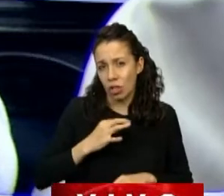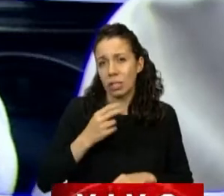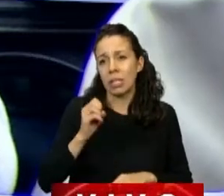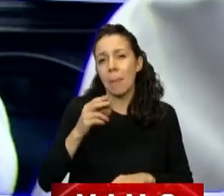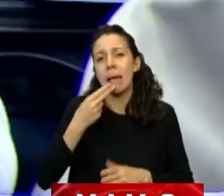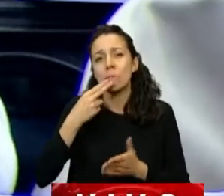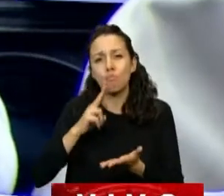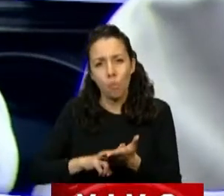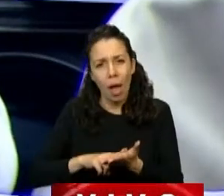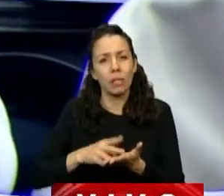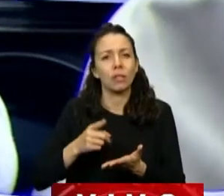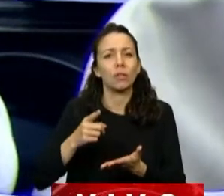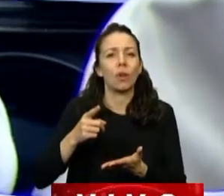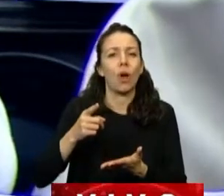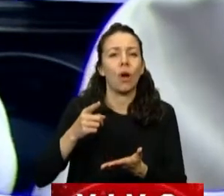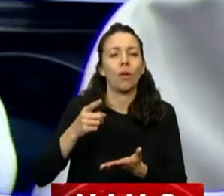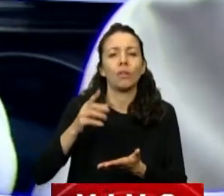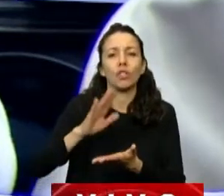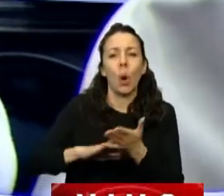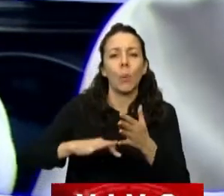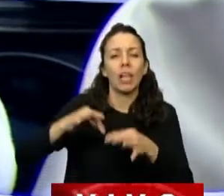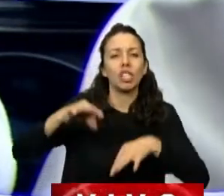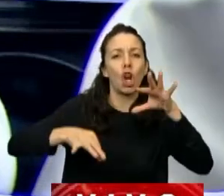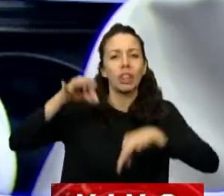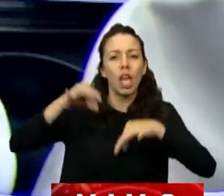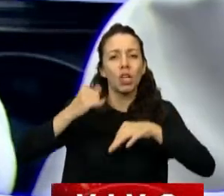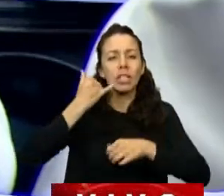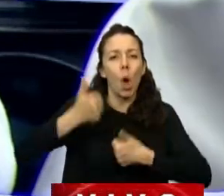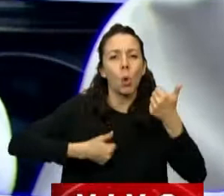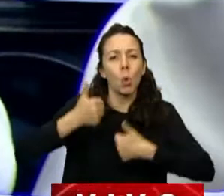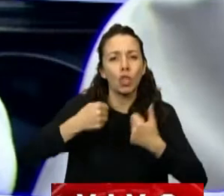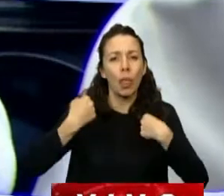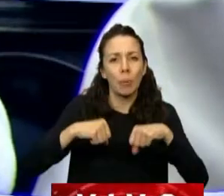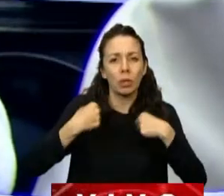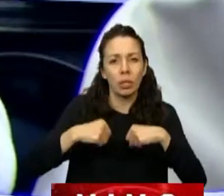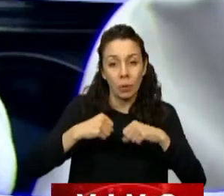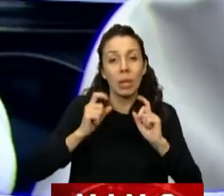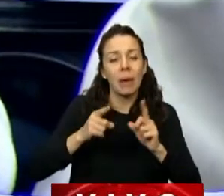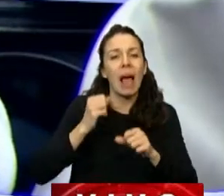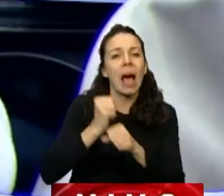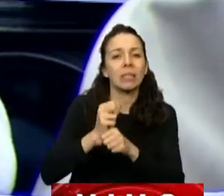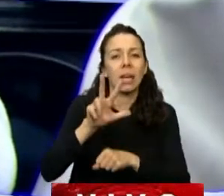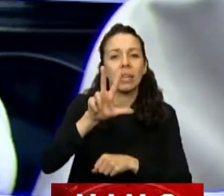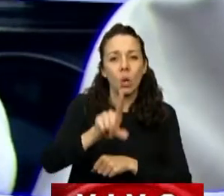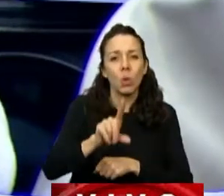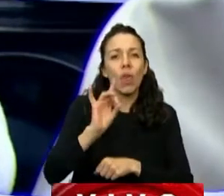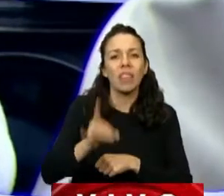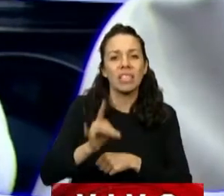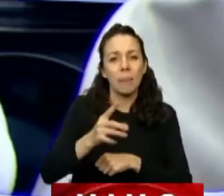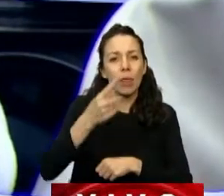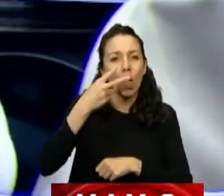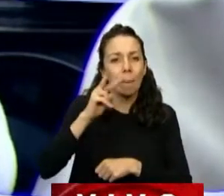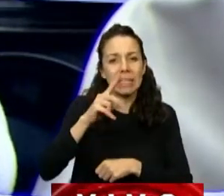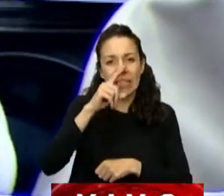gravamen a los juegos de sorteos y concursos deportivos, también hasta el 31 de diciembre de